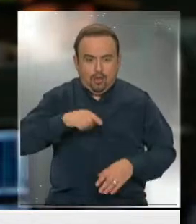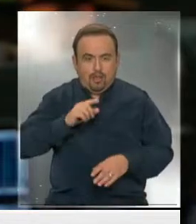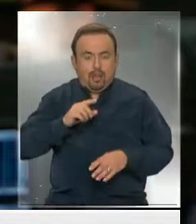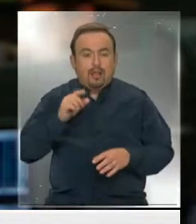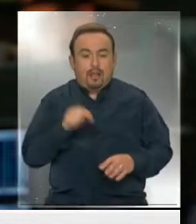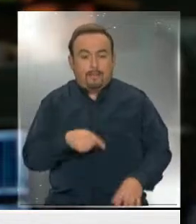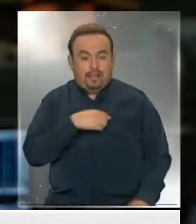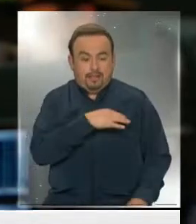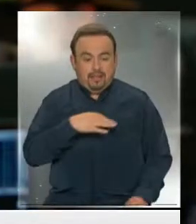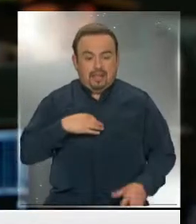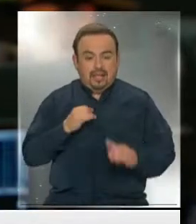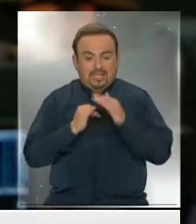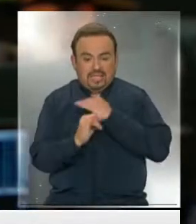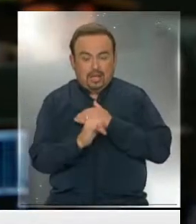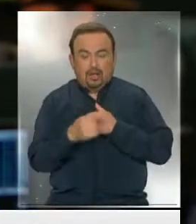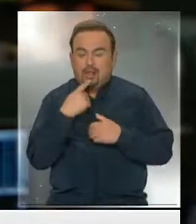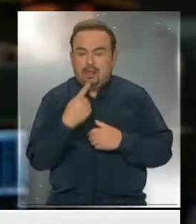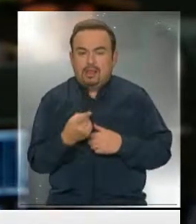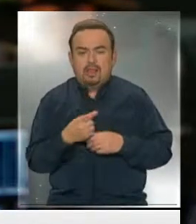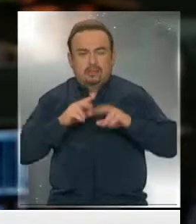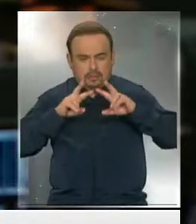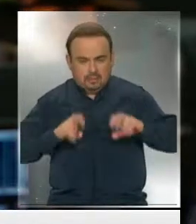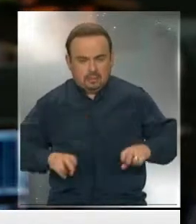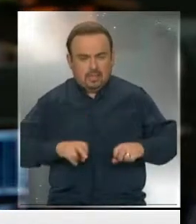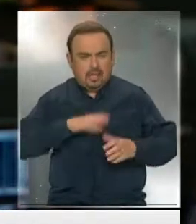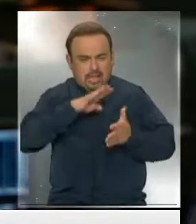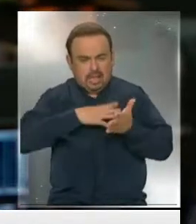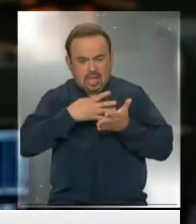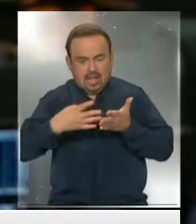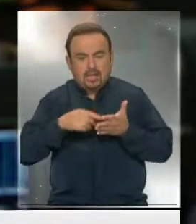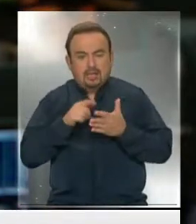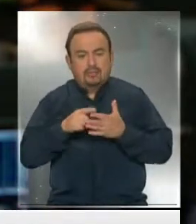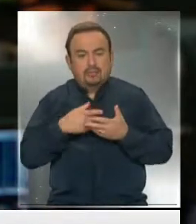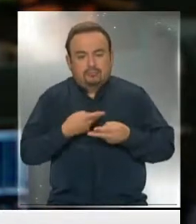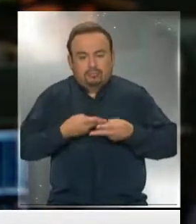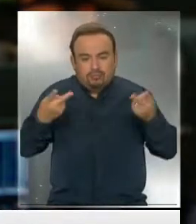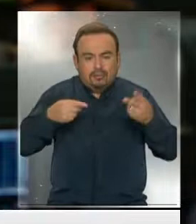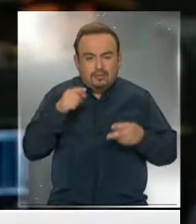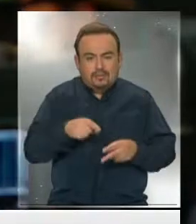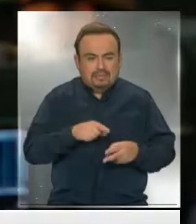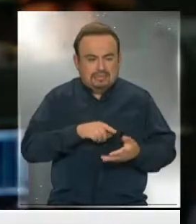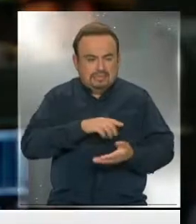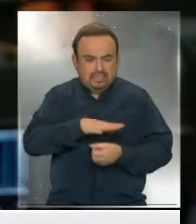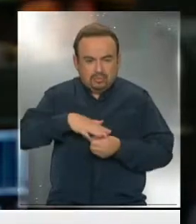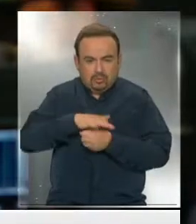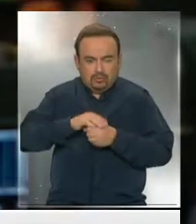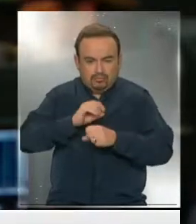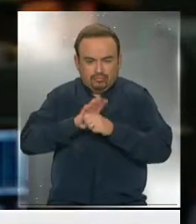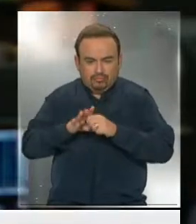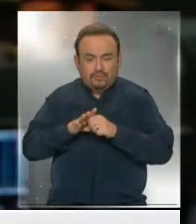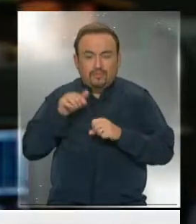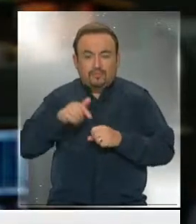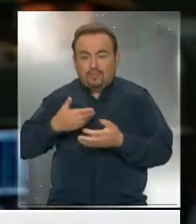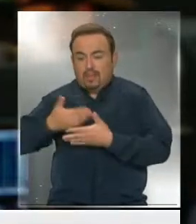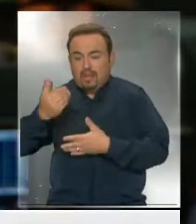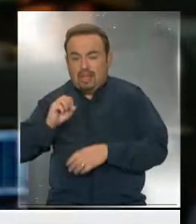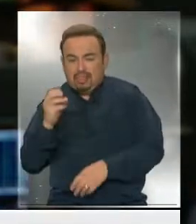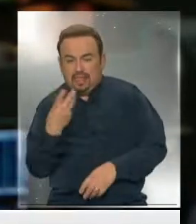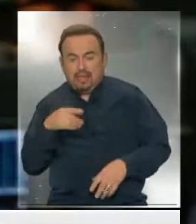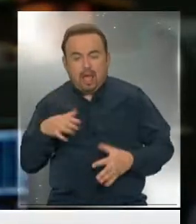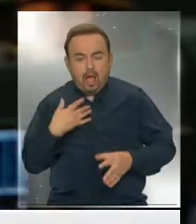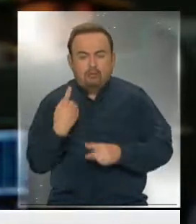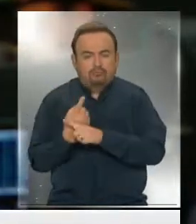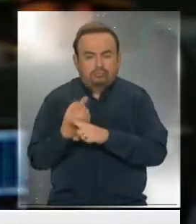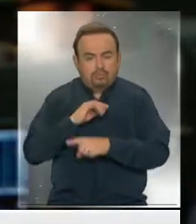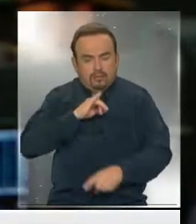el ministro del Interior, Gonzalo Blumel, se abrió a revisar el calendario electoral a la luz de la realidad sanitaria. Lo hizo en una entrevista con el diario La Tercera. Con él vamos a conversar en